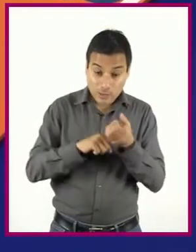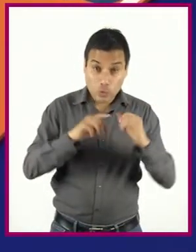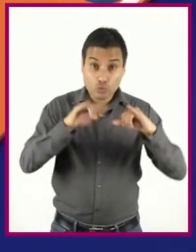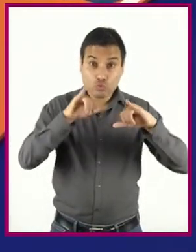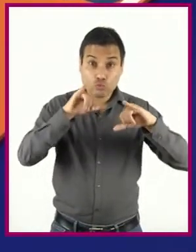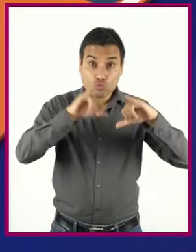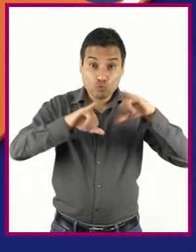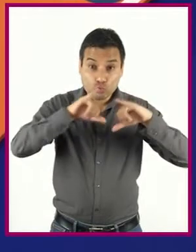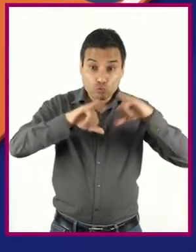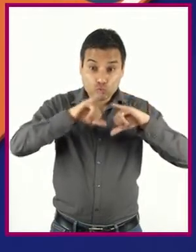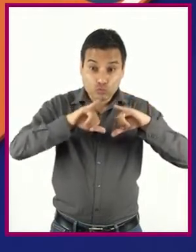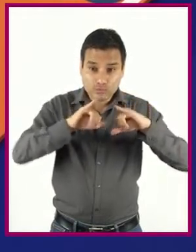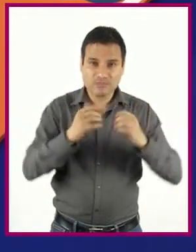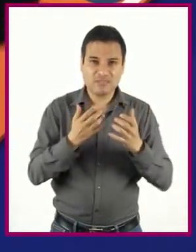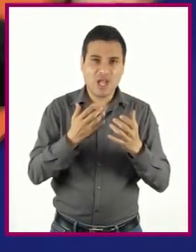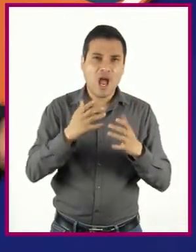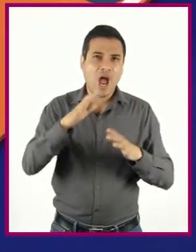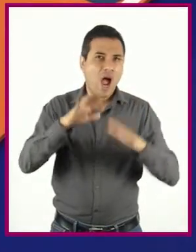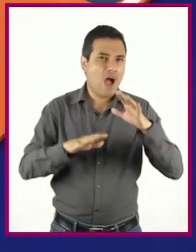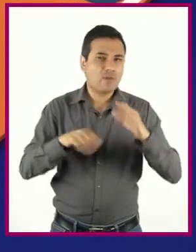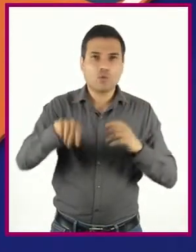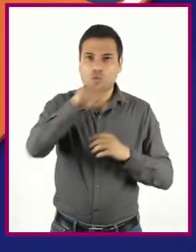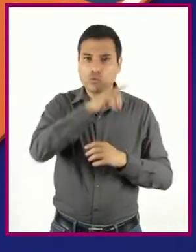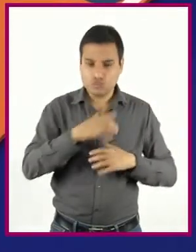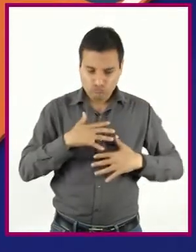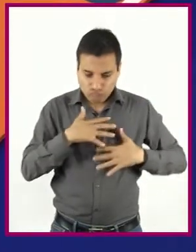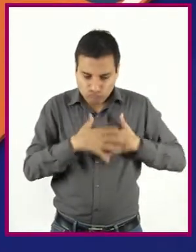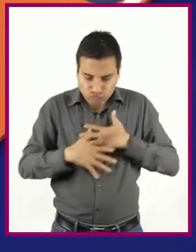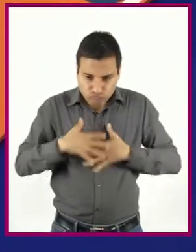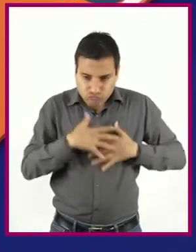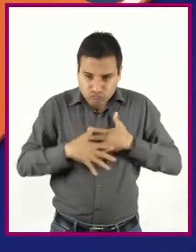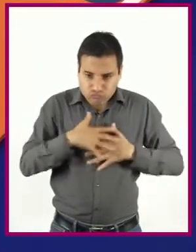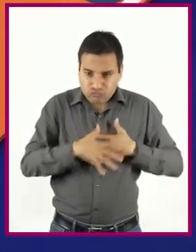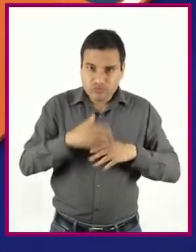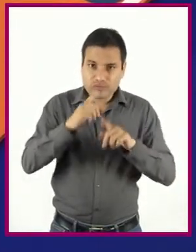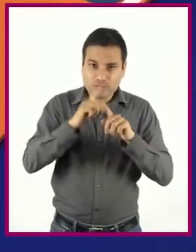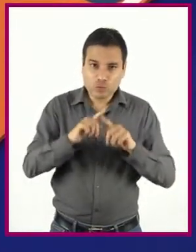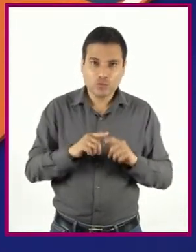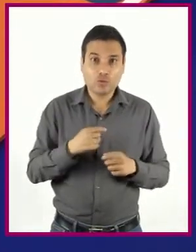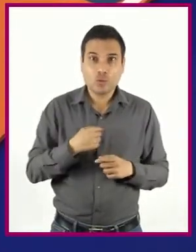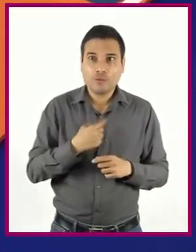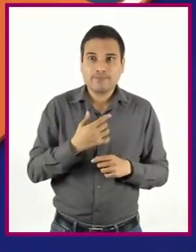en momentos mostramos reacciones exotérmicas y nos ponemos